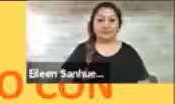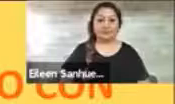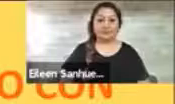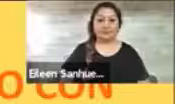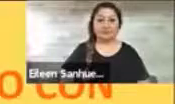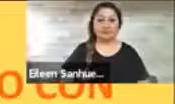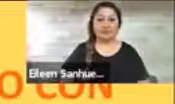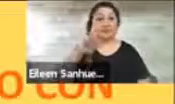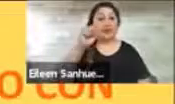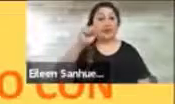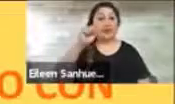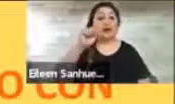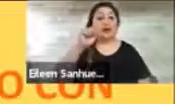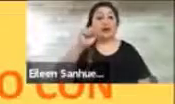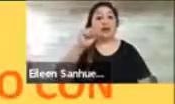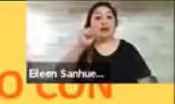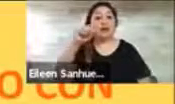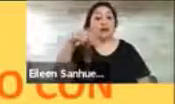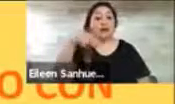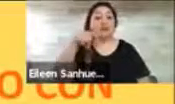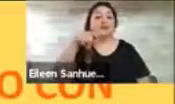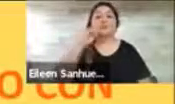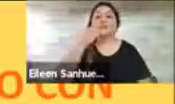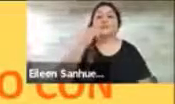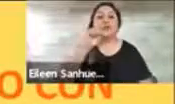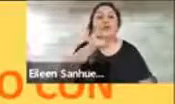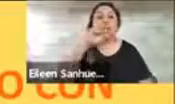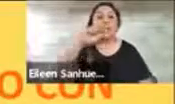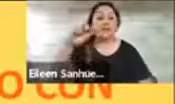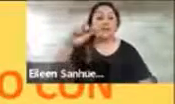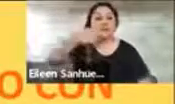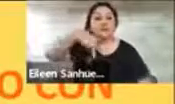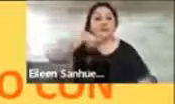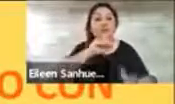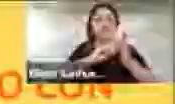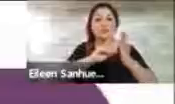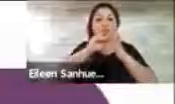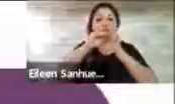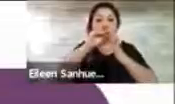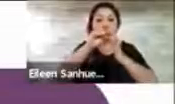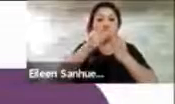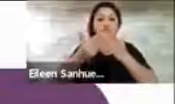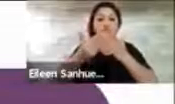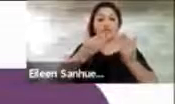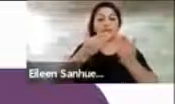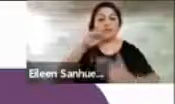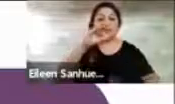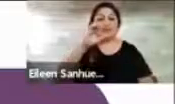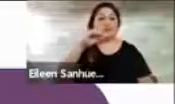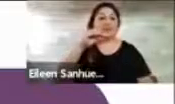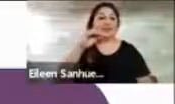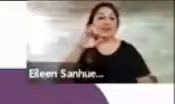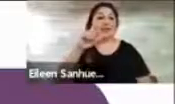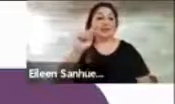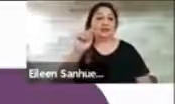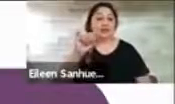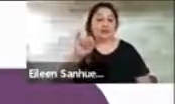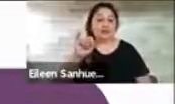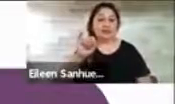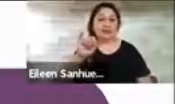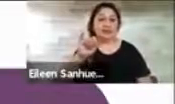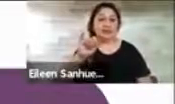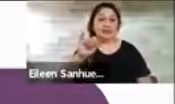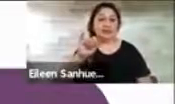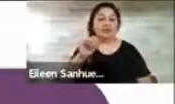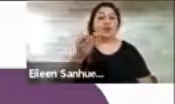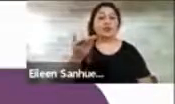Bueno, Rakim es una aplicación que hemos desarrollado en CEDETI con este